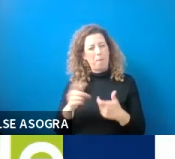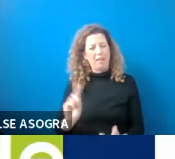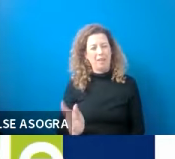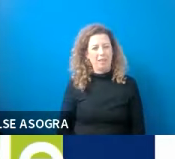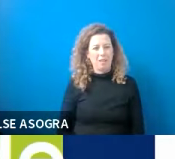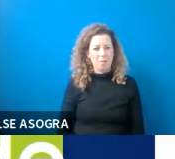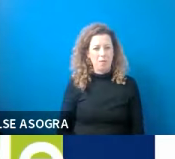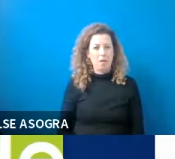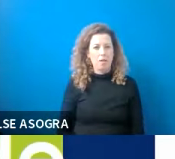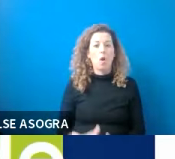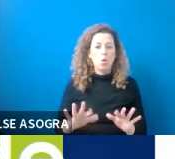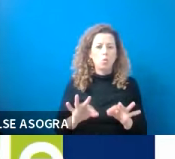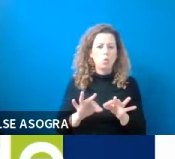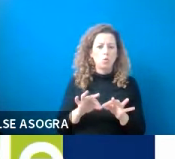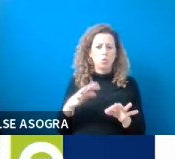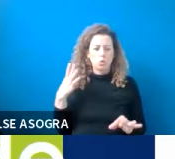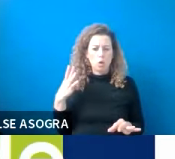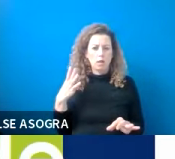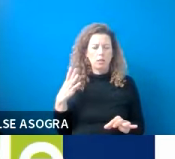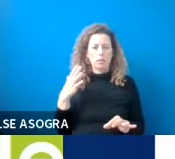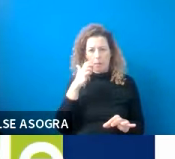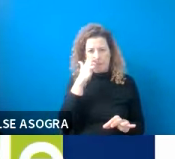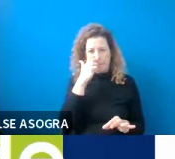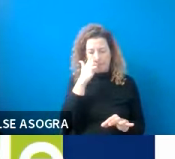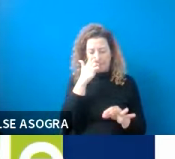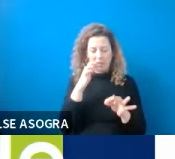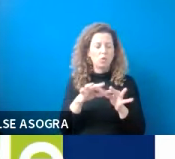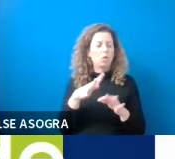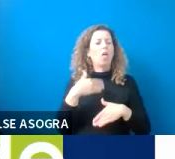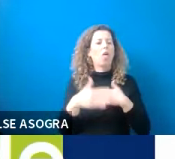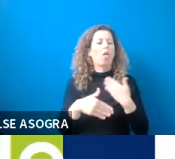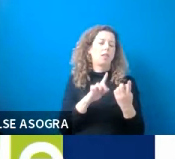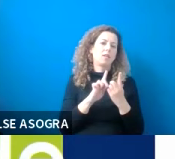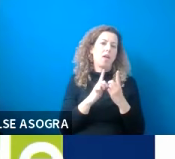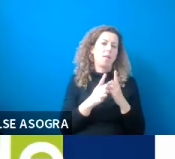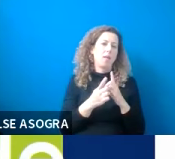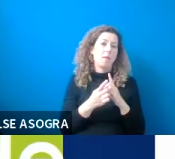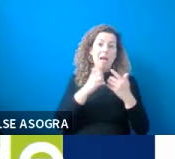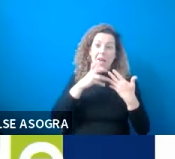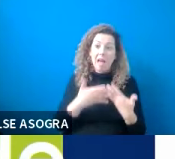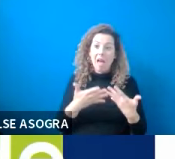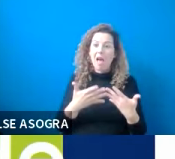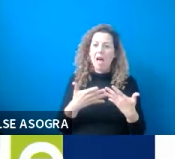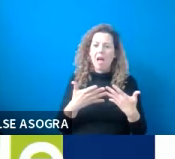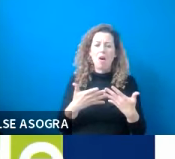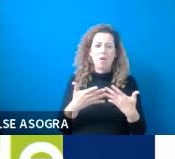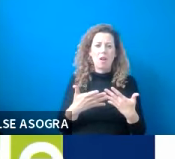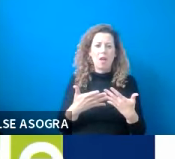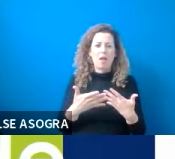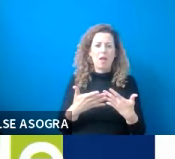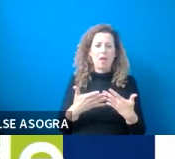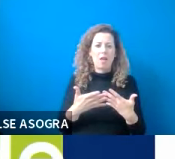Y por suerte, pues, con los años eso ha ido cambiando. Y en este momento vital, en este momento